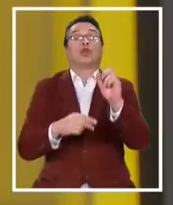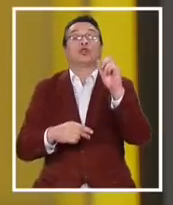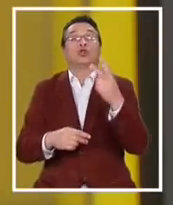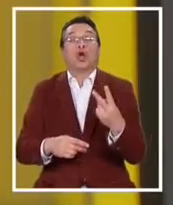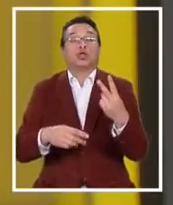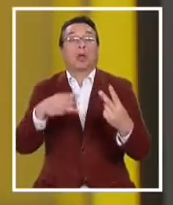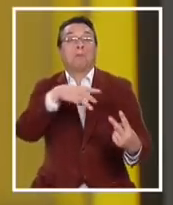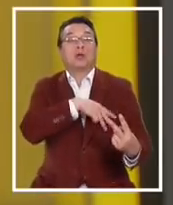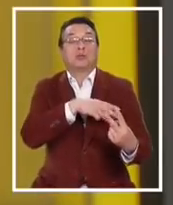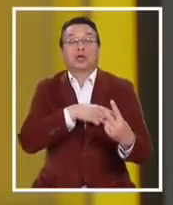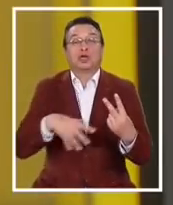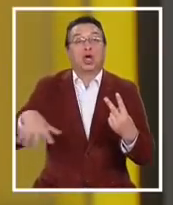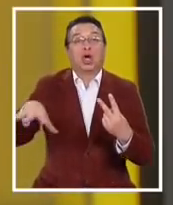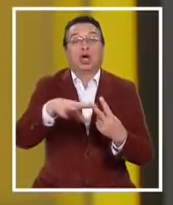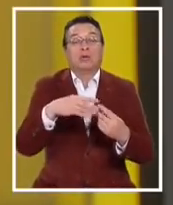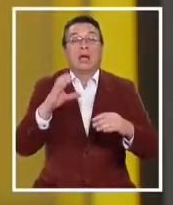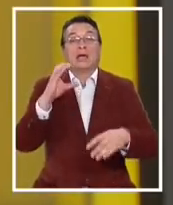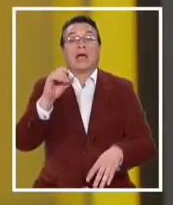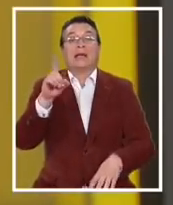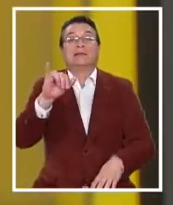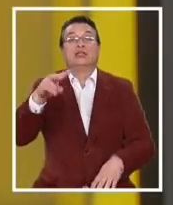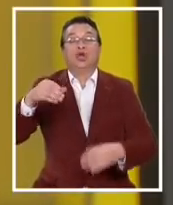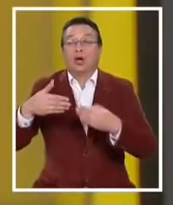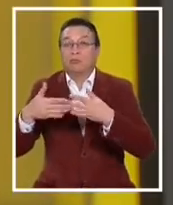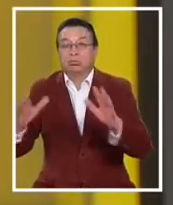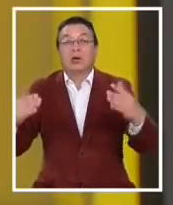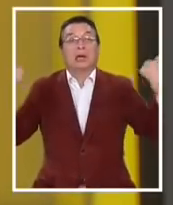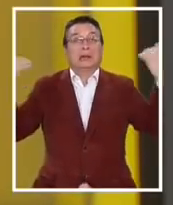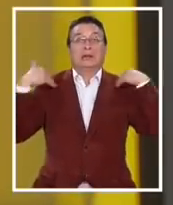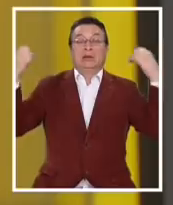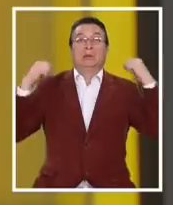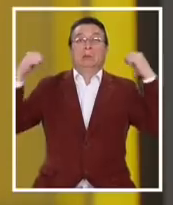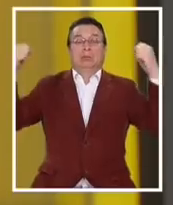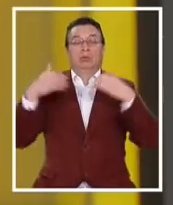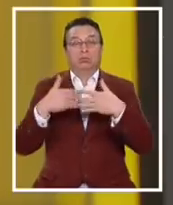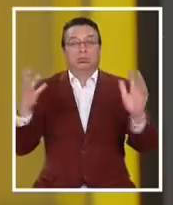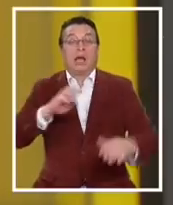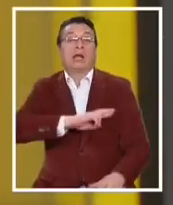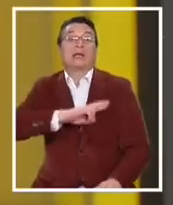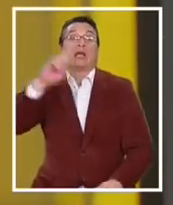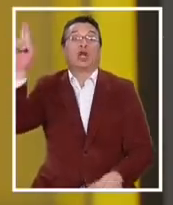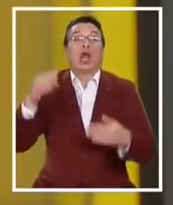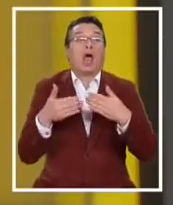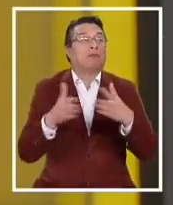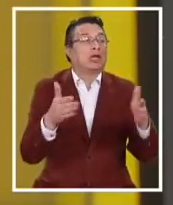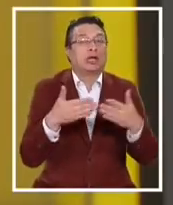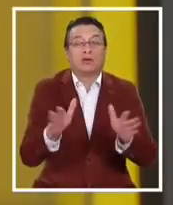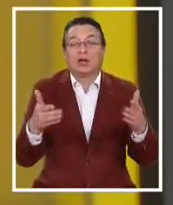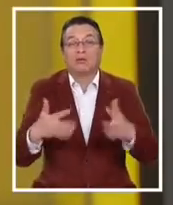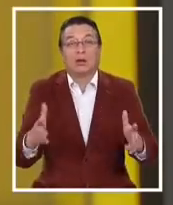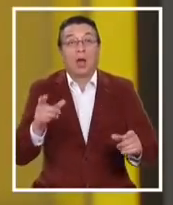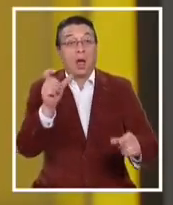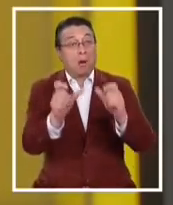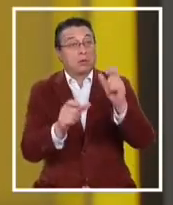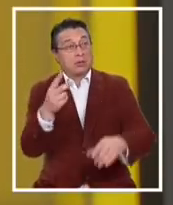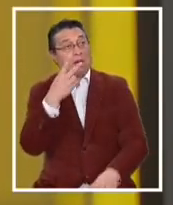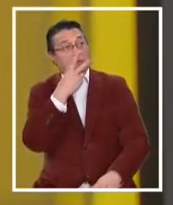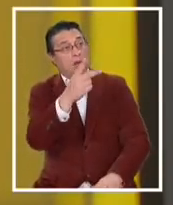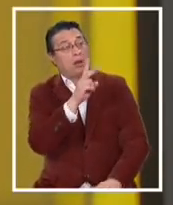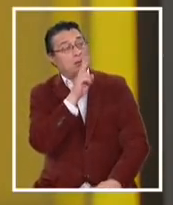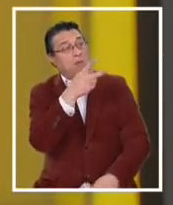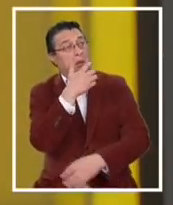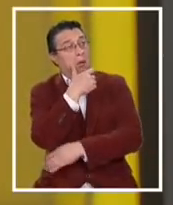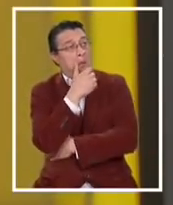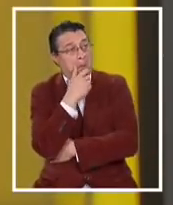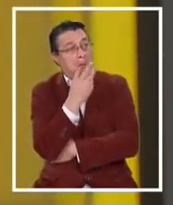región metropolitana, pero se abrieron los casinos, se abrieron los gimnasios, se abrieron los cultos religiosos. Entonces la gente ve en la tele en